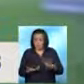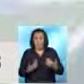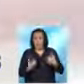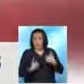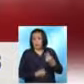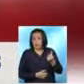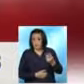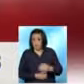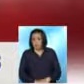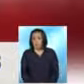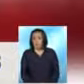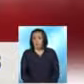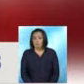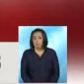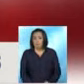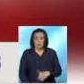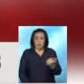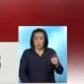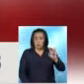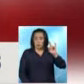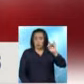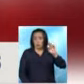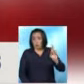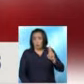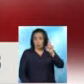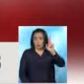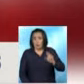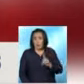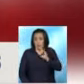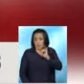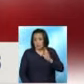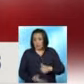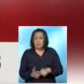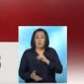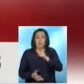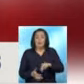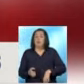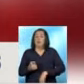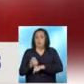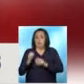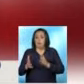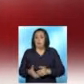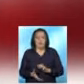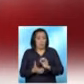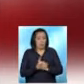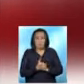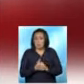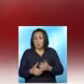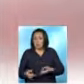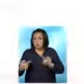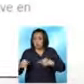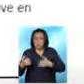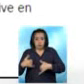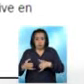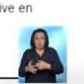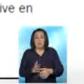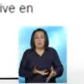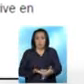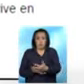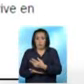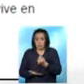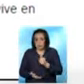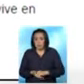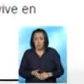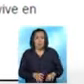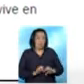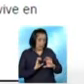fondos. Mientras que el uruguayo Diego Guastavino propuso que los jugadores se unan en un partido amistoso para recaudar dinero, en tanto la